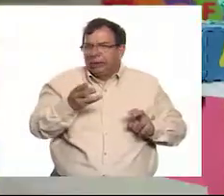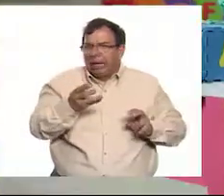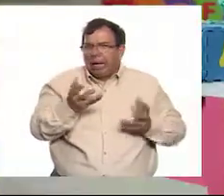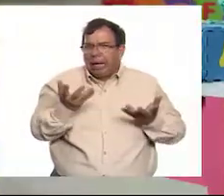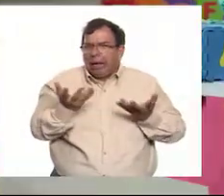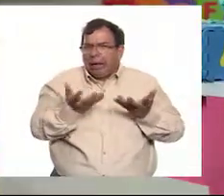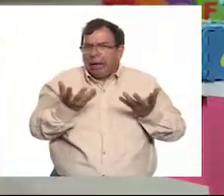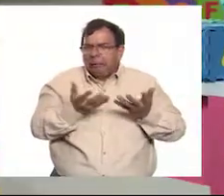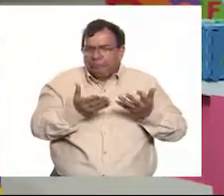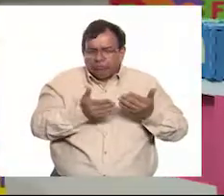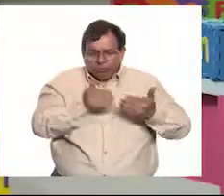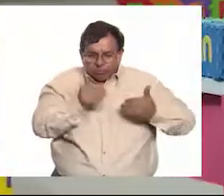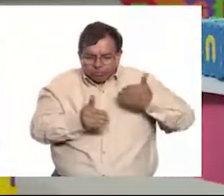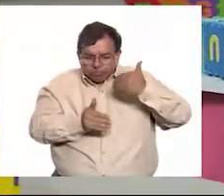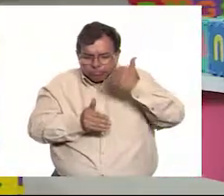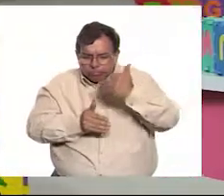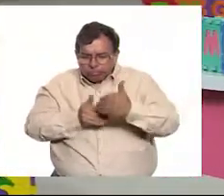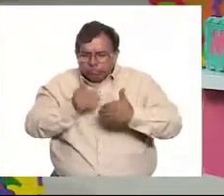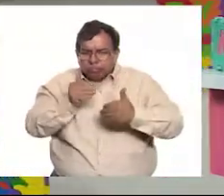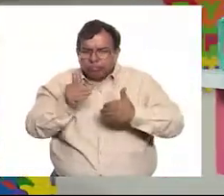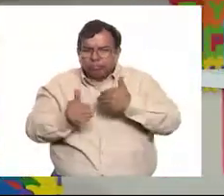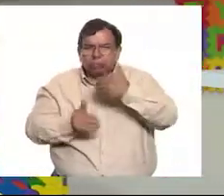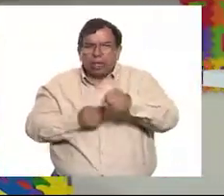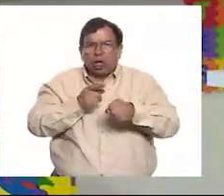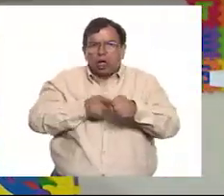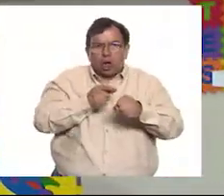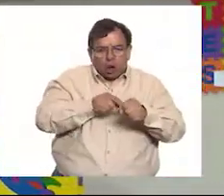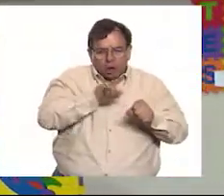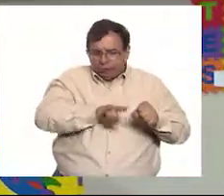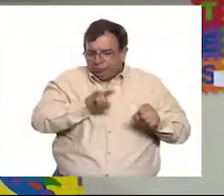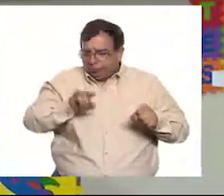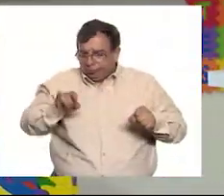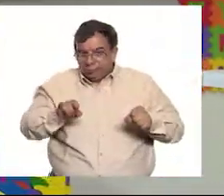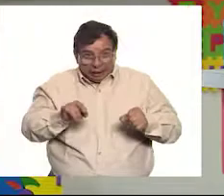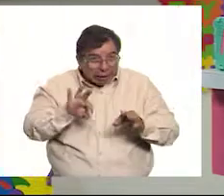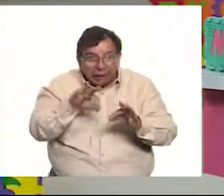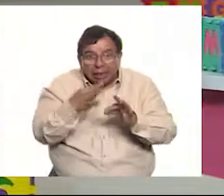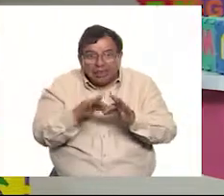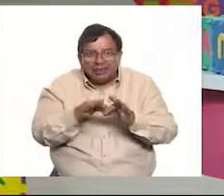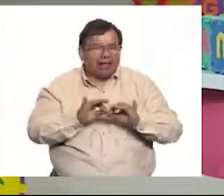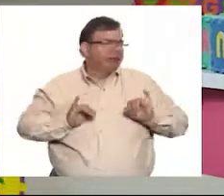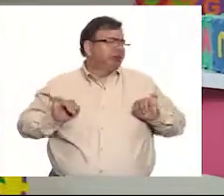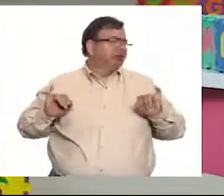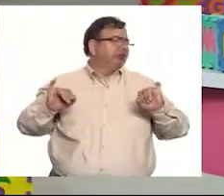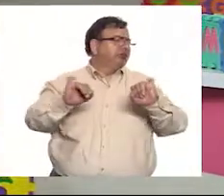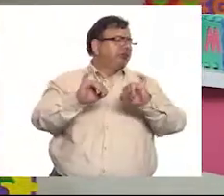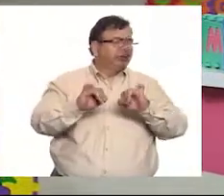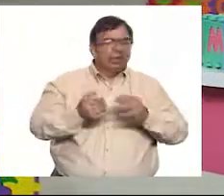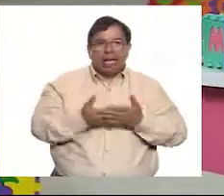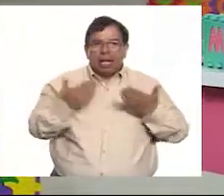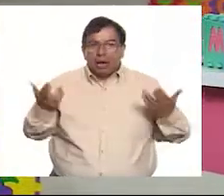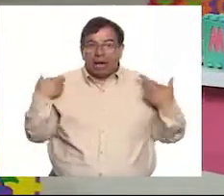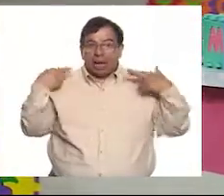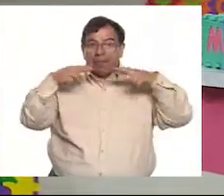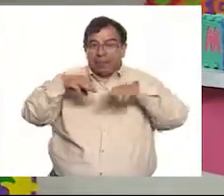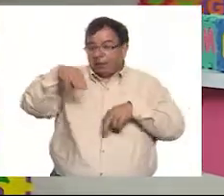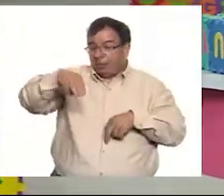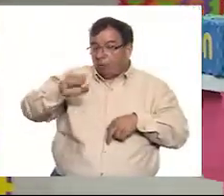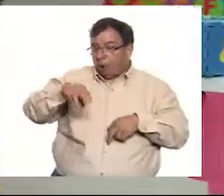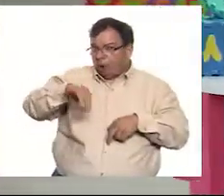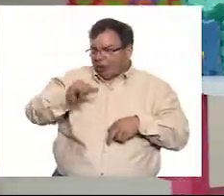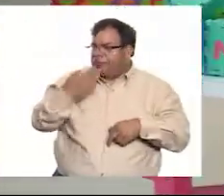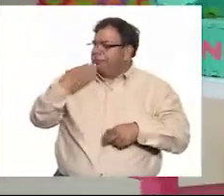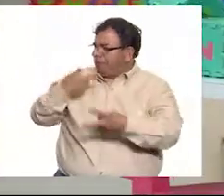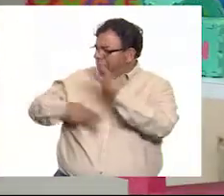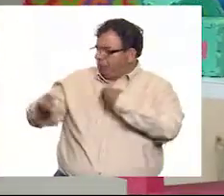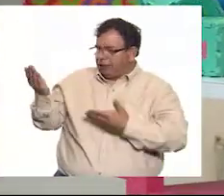creando secuencias y patrones coloridos. ¿Están listas? Oigan, ¡sí! Pero ¿por qué no le damos la bienvenida a la maestra Moni? Hola